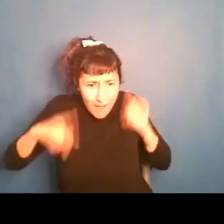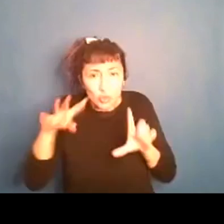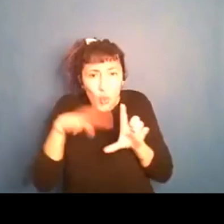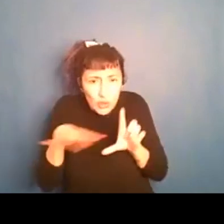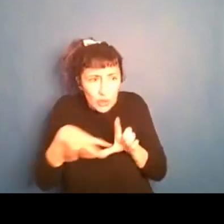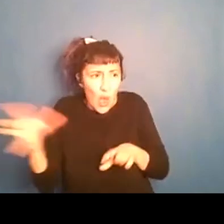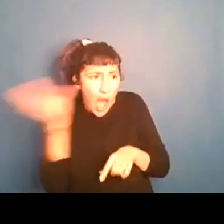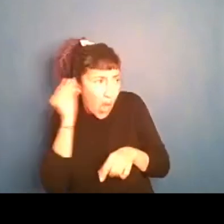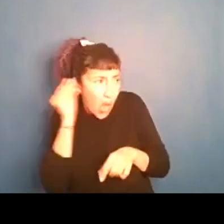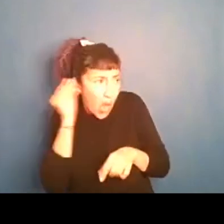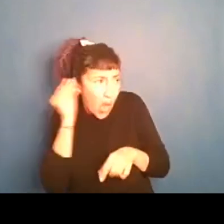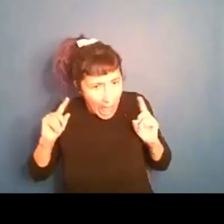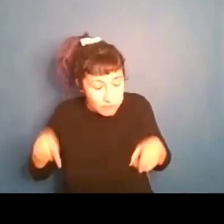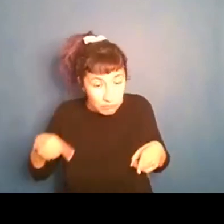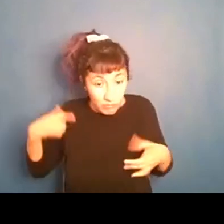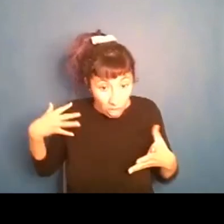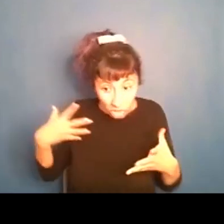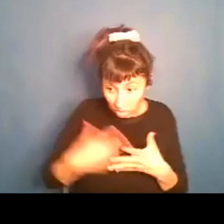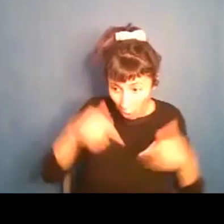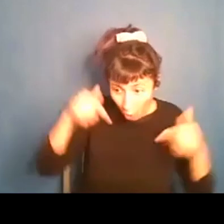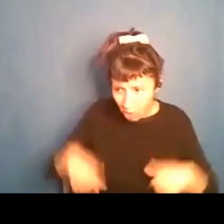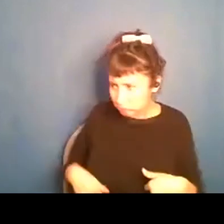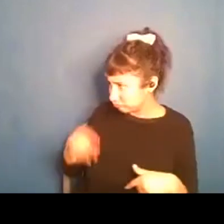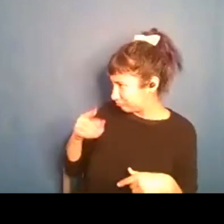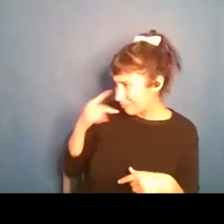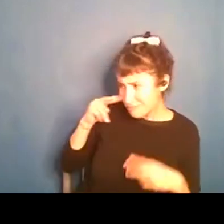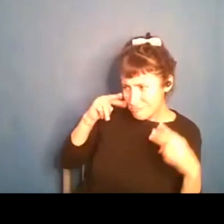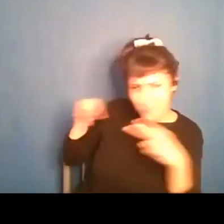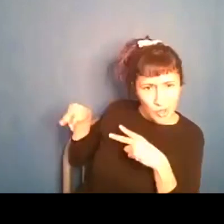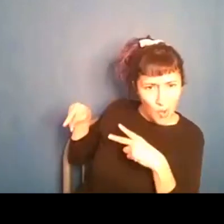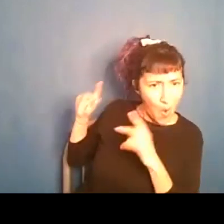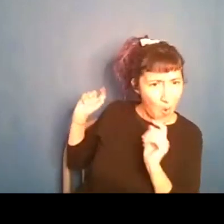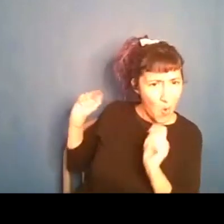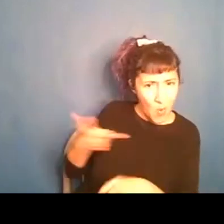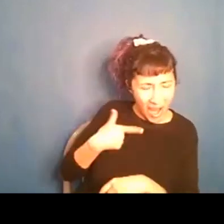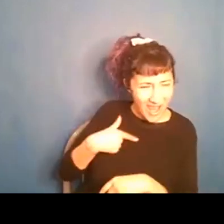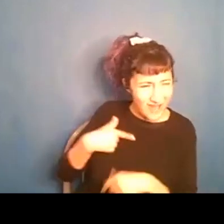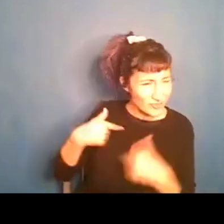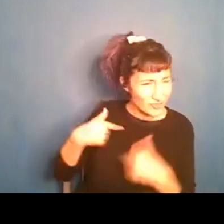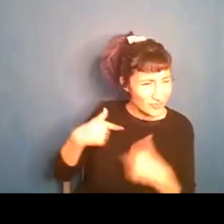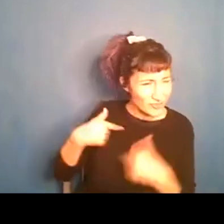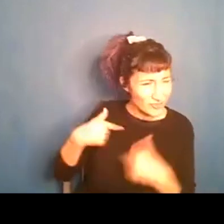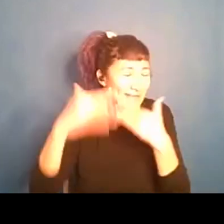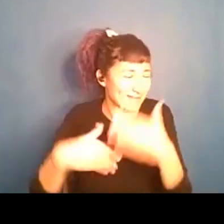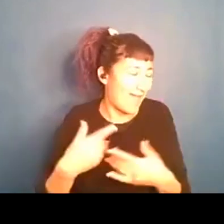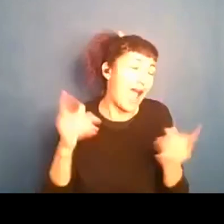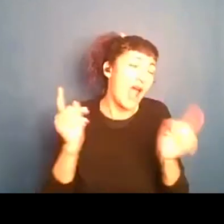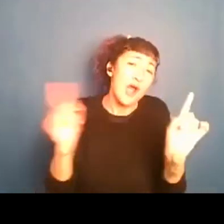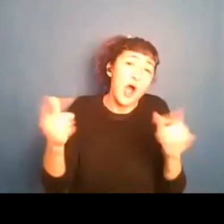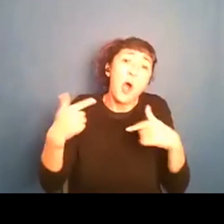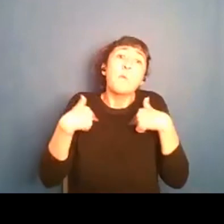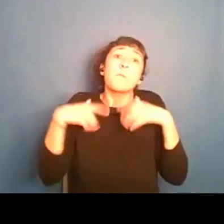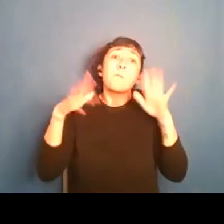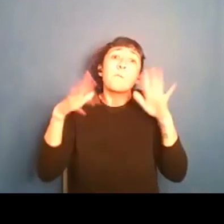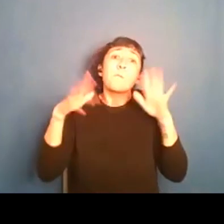todo. No me creo para nada capacitada para esto, pero puedo dar un